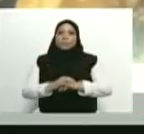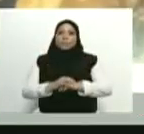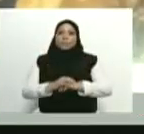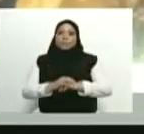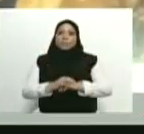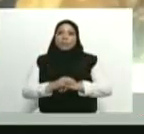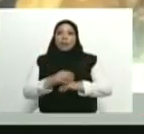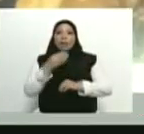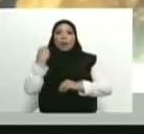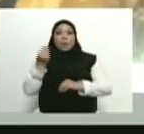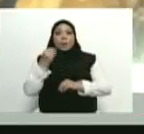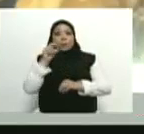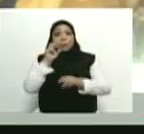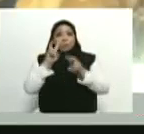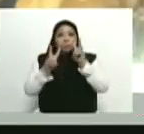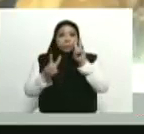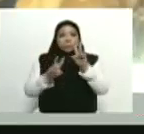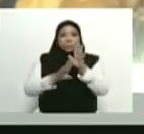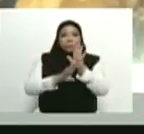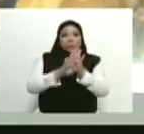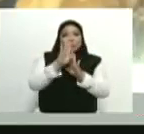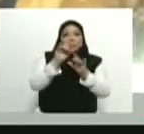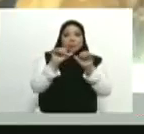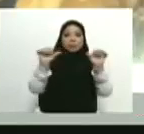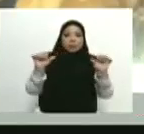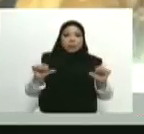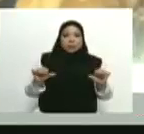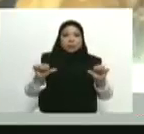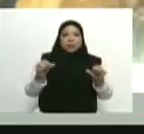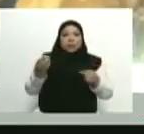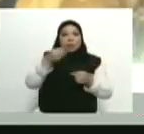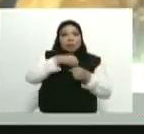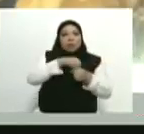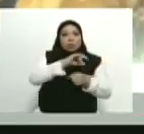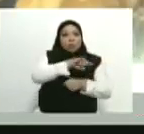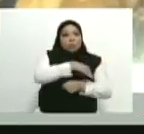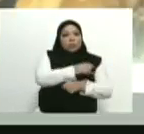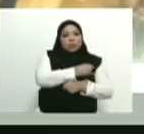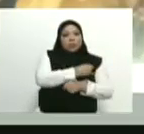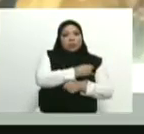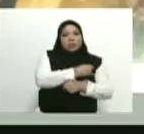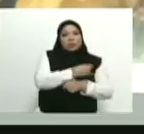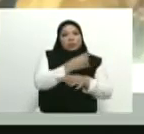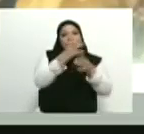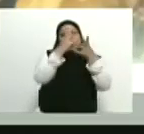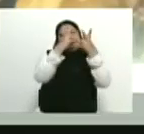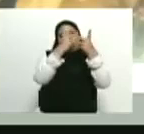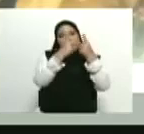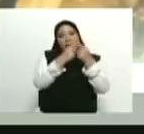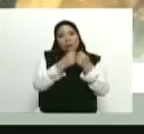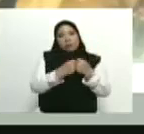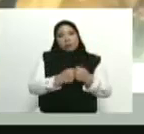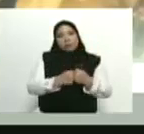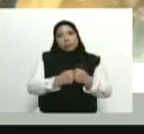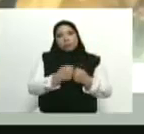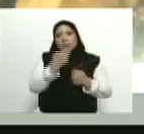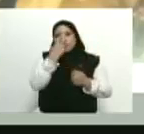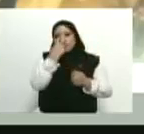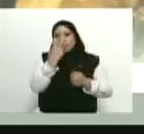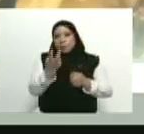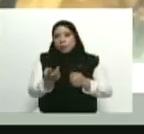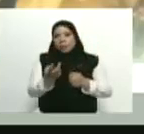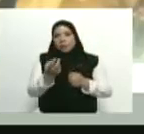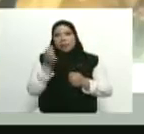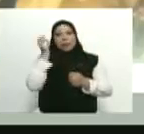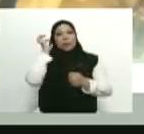Impresionante lo que se ha desarrollado el Sistema Nacional de Ingresos. Tenemos números redondos. Tengo invitada